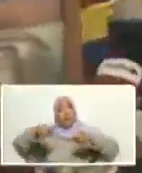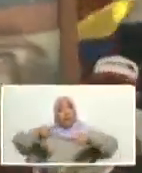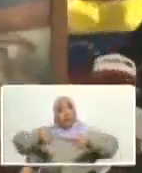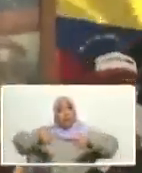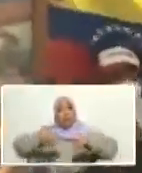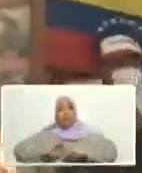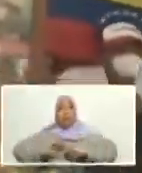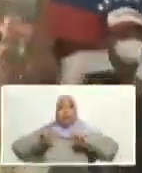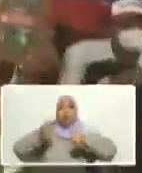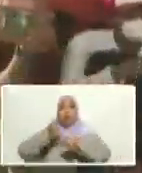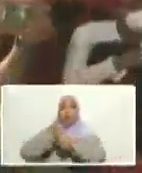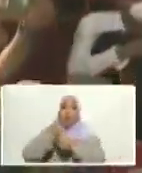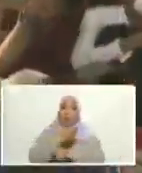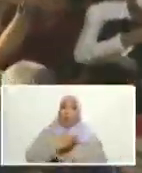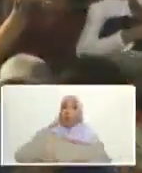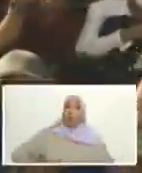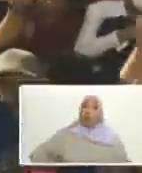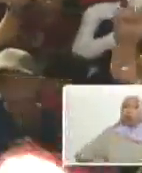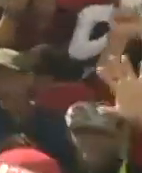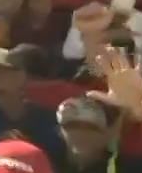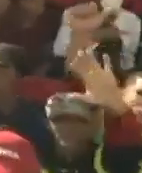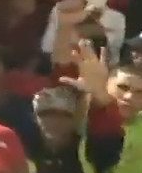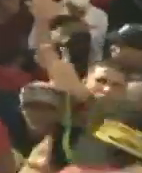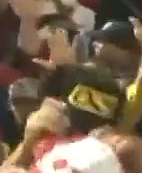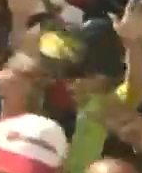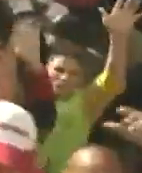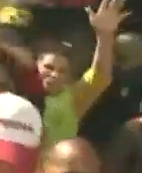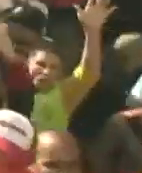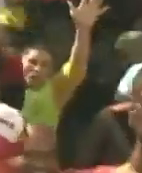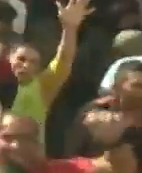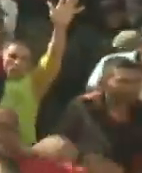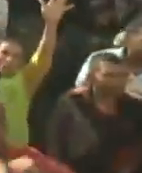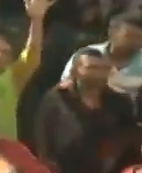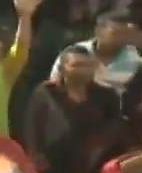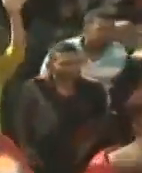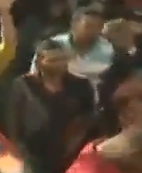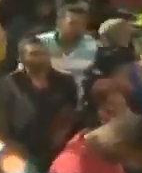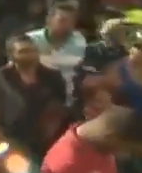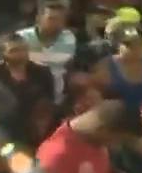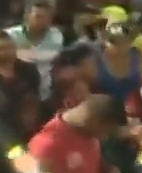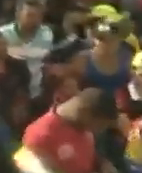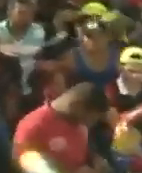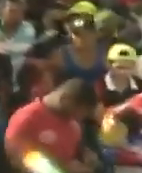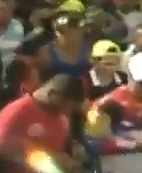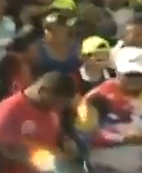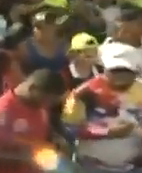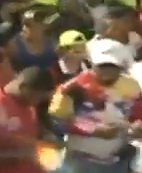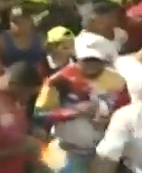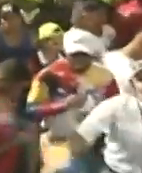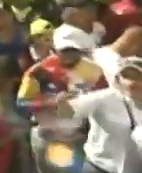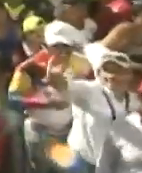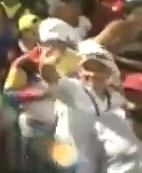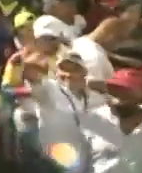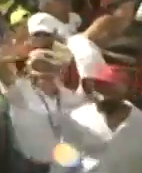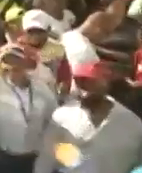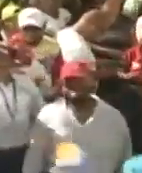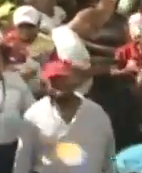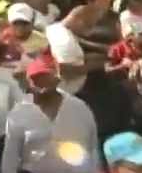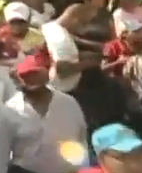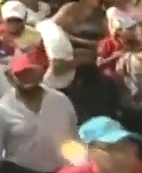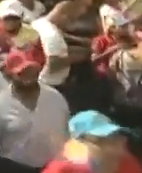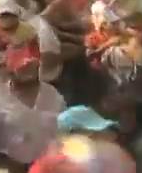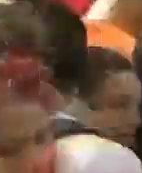Eini. También el presidente constitucional Nicolás Maduro puntualizó: a partir de hoy, cada 23 de enero, vamos a